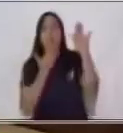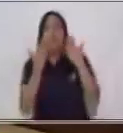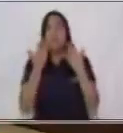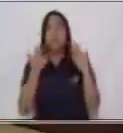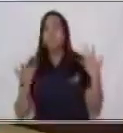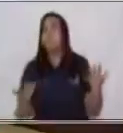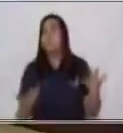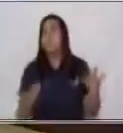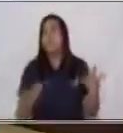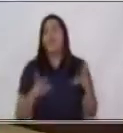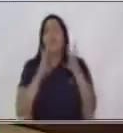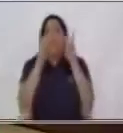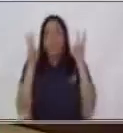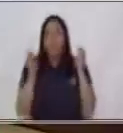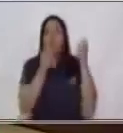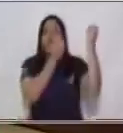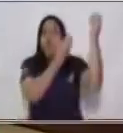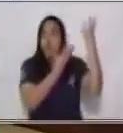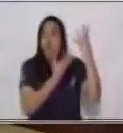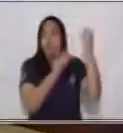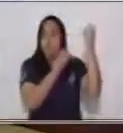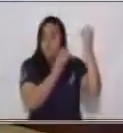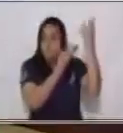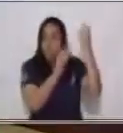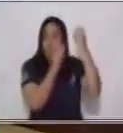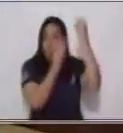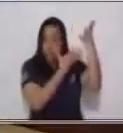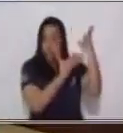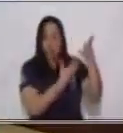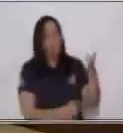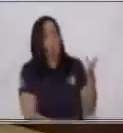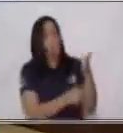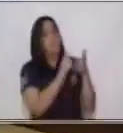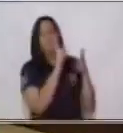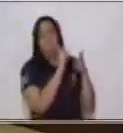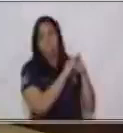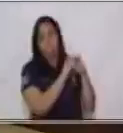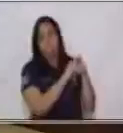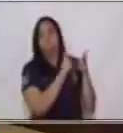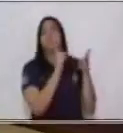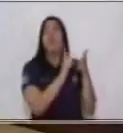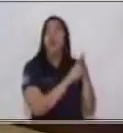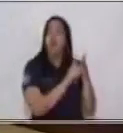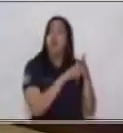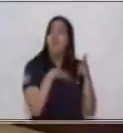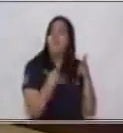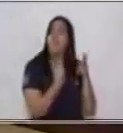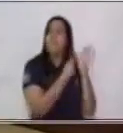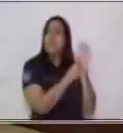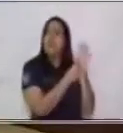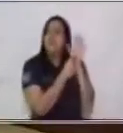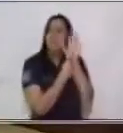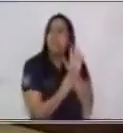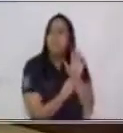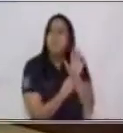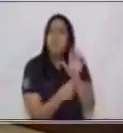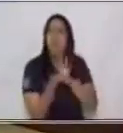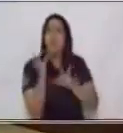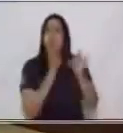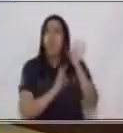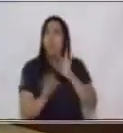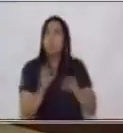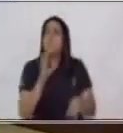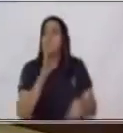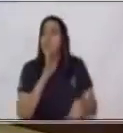Es un texto informativo. Y ahora determina también, ¿es un texto expositivo o argumentativo? ¿Nos